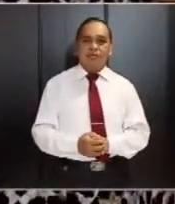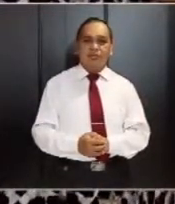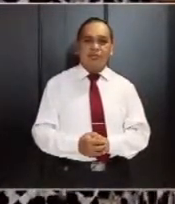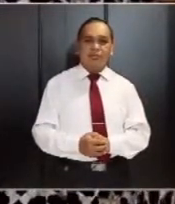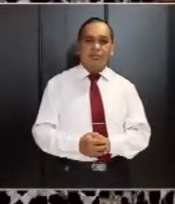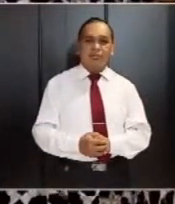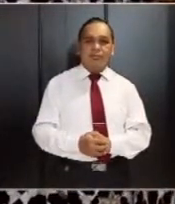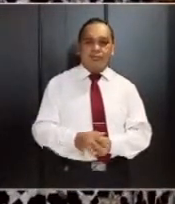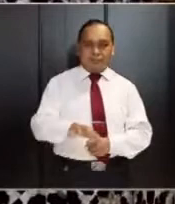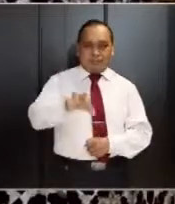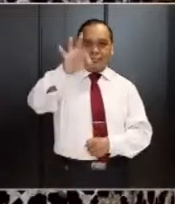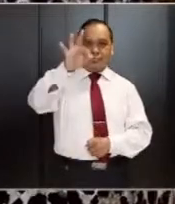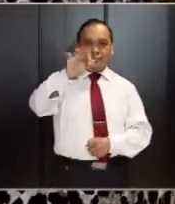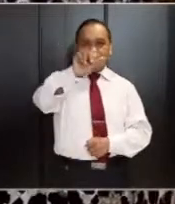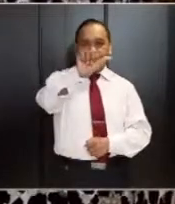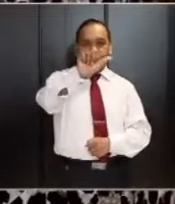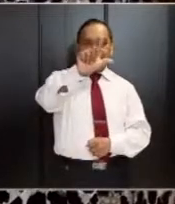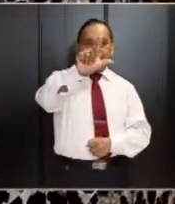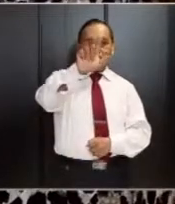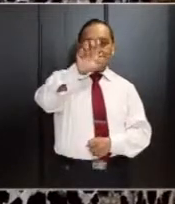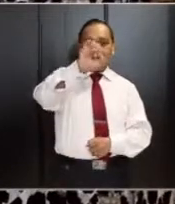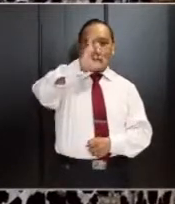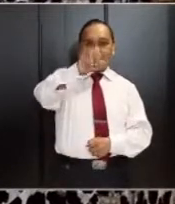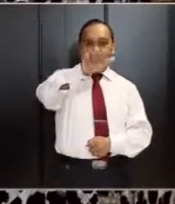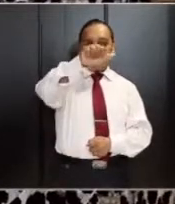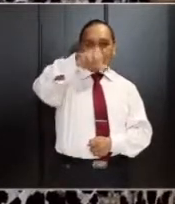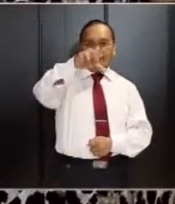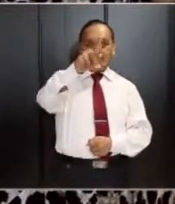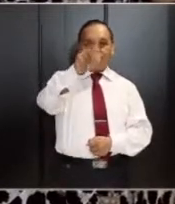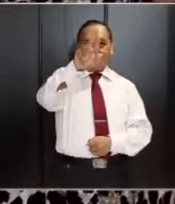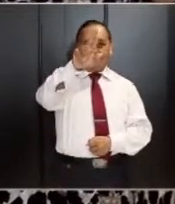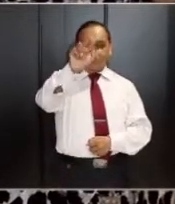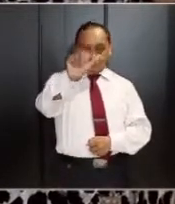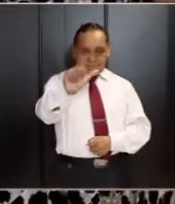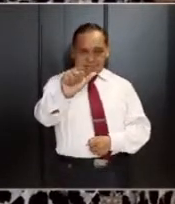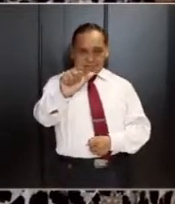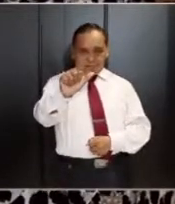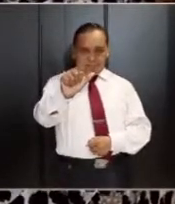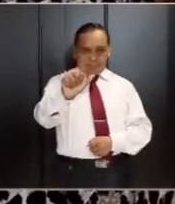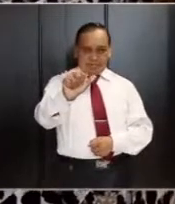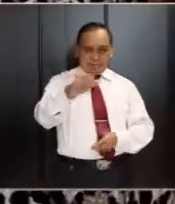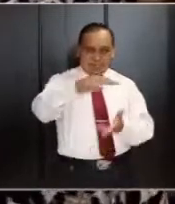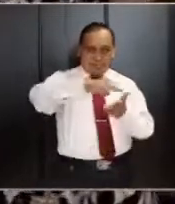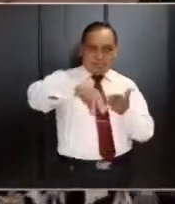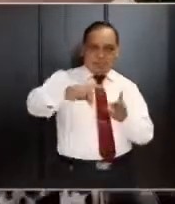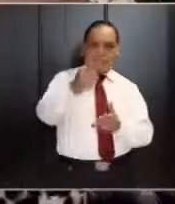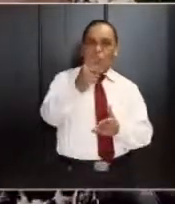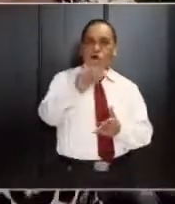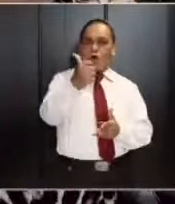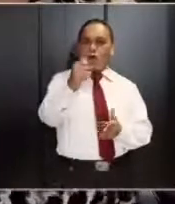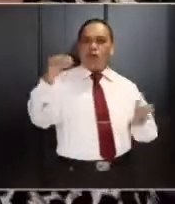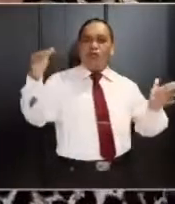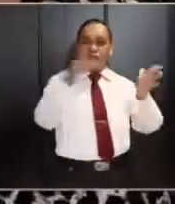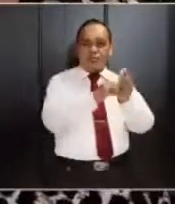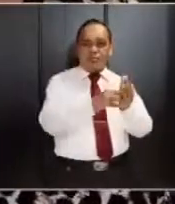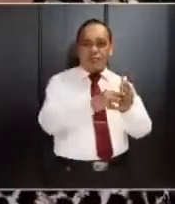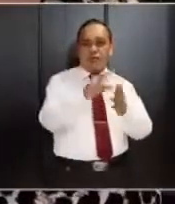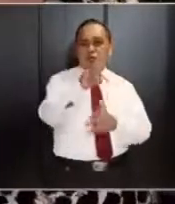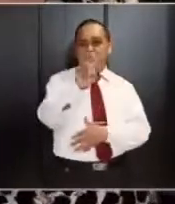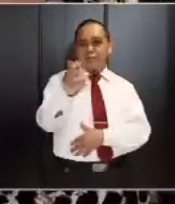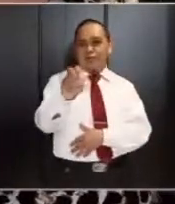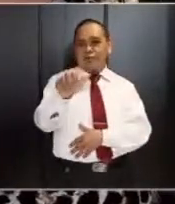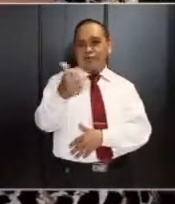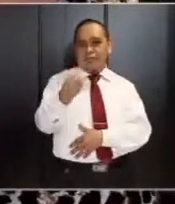Alejandra Graña, de Santa Ana. Su número es 11211. Muy bien, ¿ya llevamos